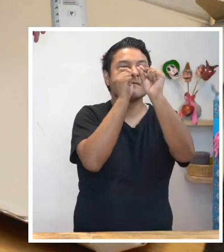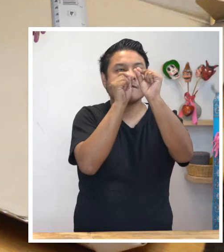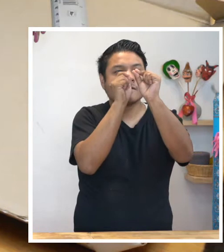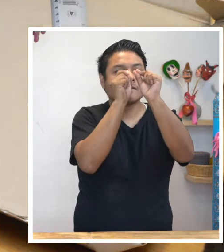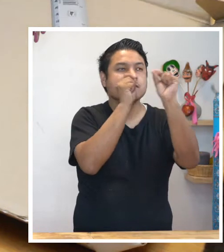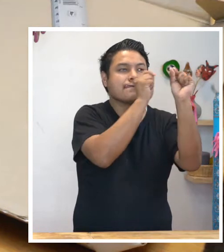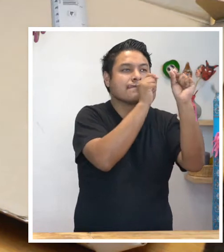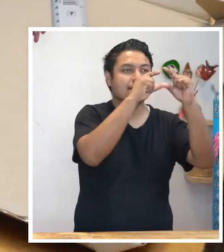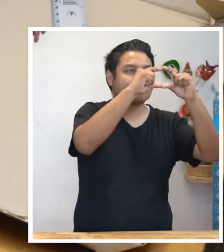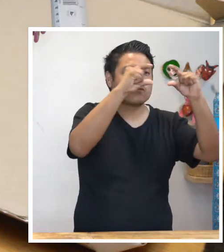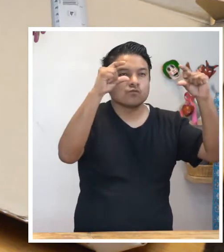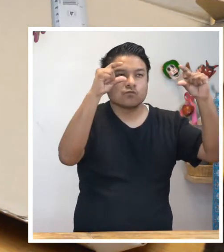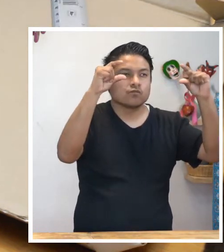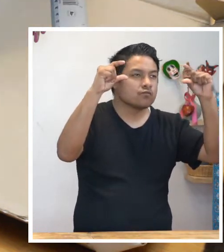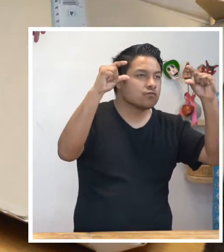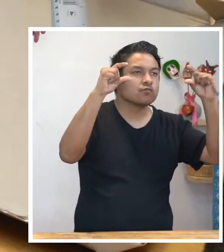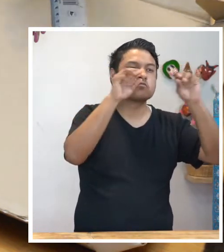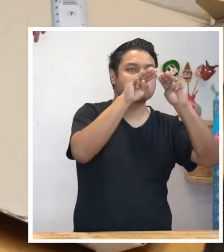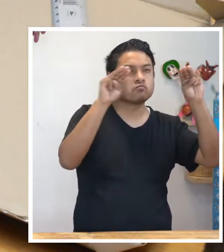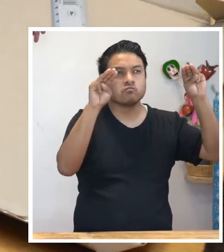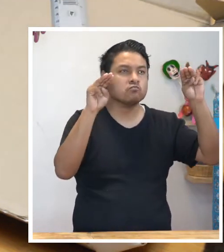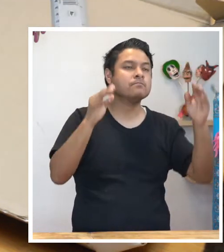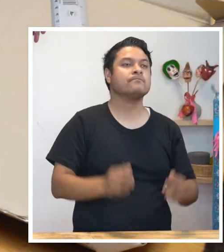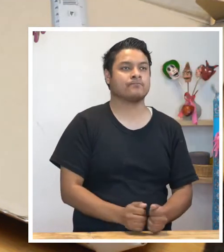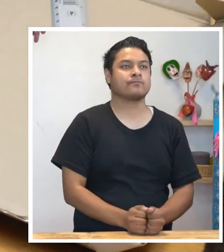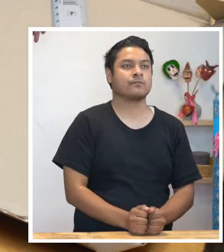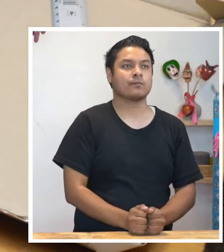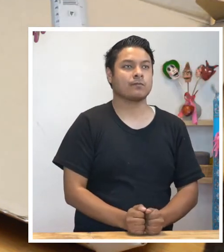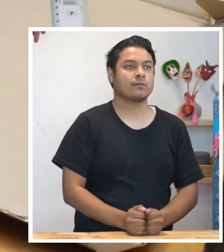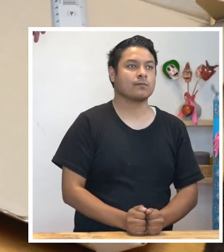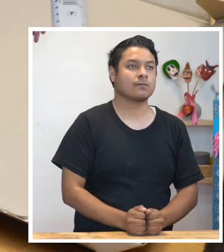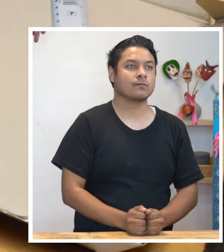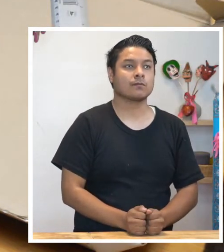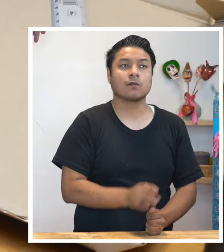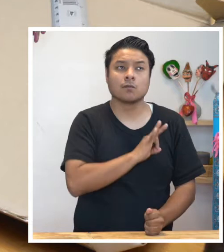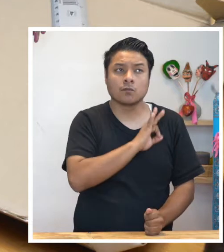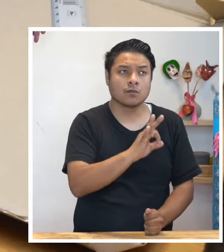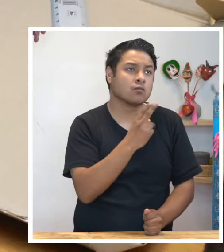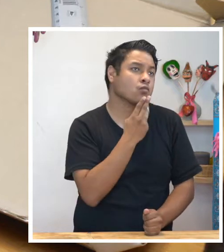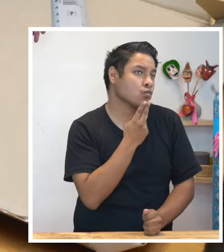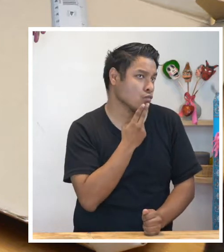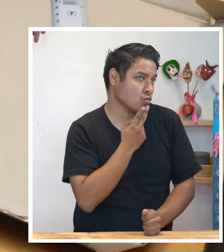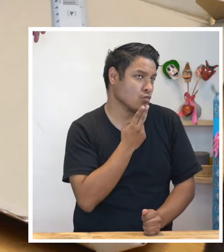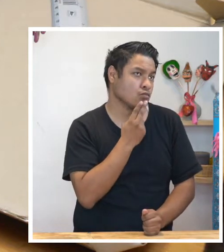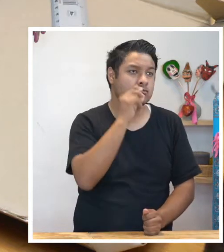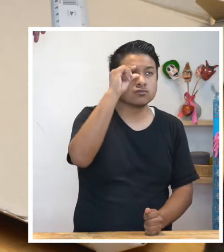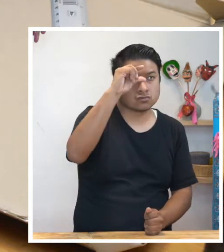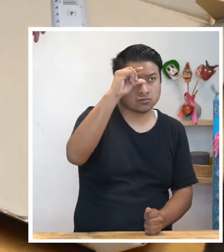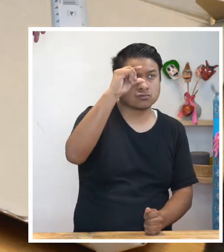O si tenemos un taladro o ya tienen los agujeros, puede ser un cajón ya